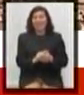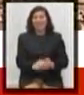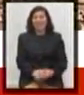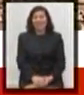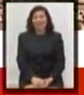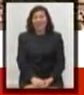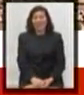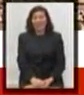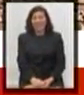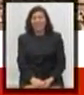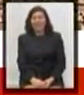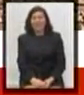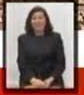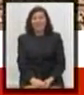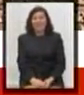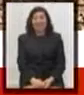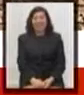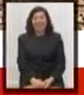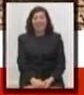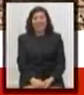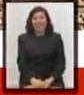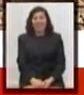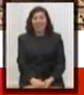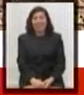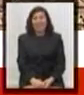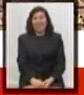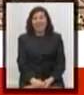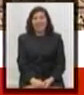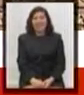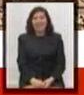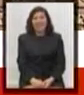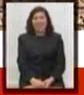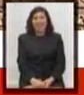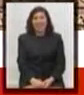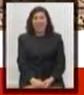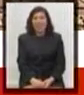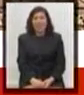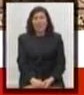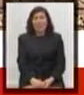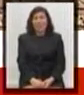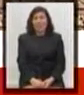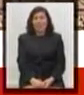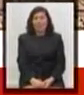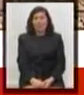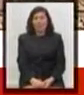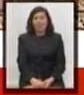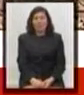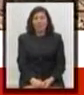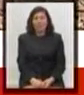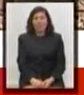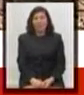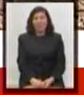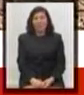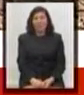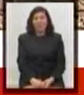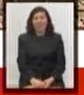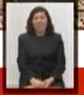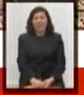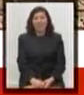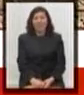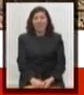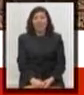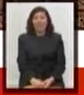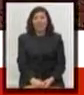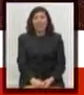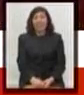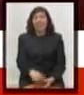Sí. Travel Organization. La última sílaba, que es